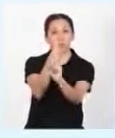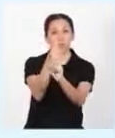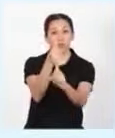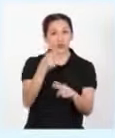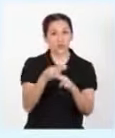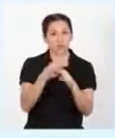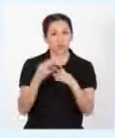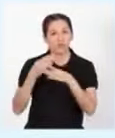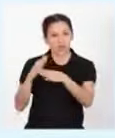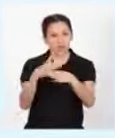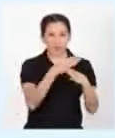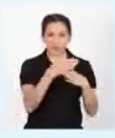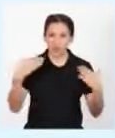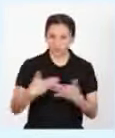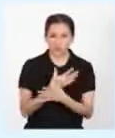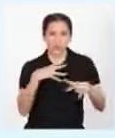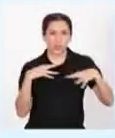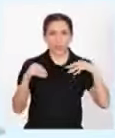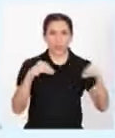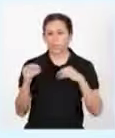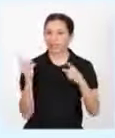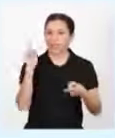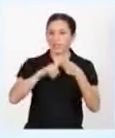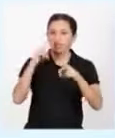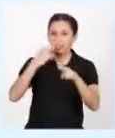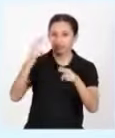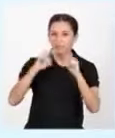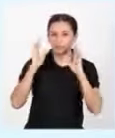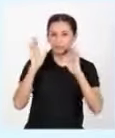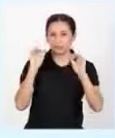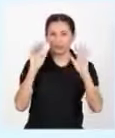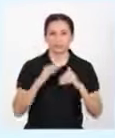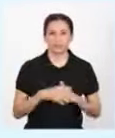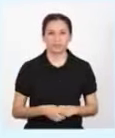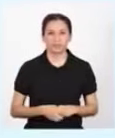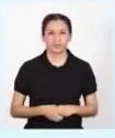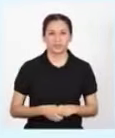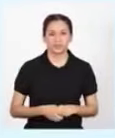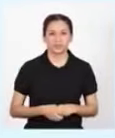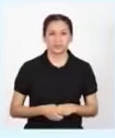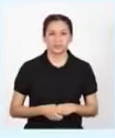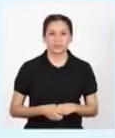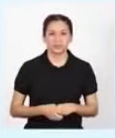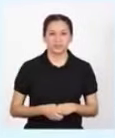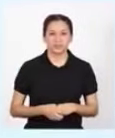prueben en casa con su propio nombre y compartan tu nueva coreografía. Hasta pronto.